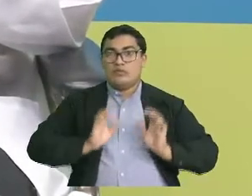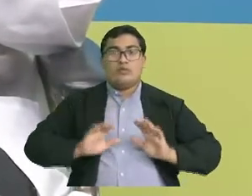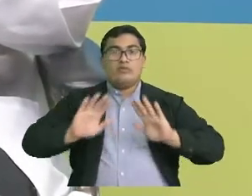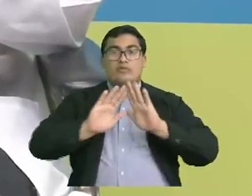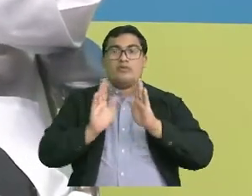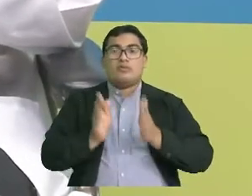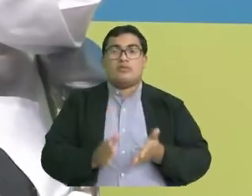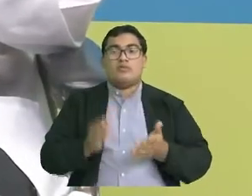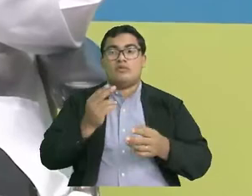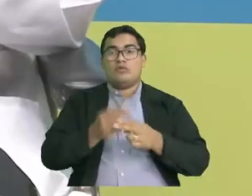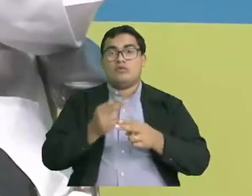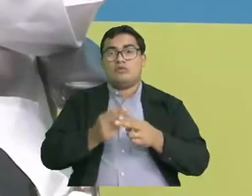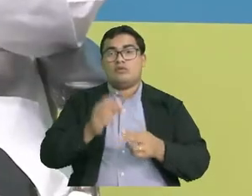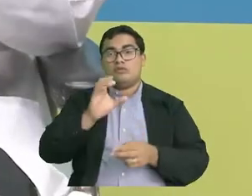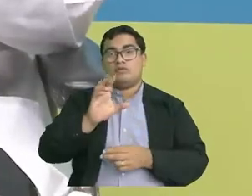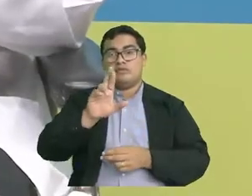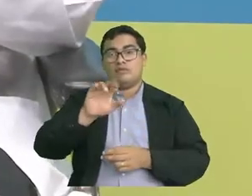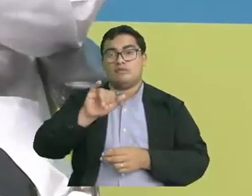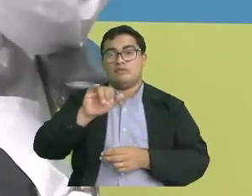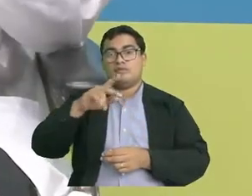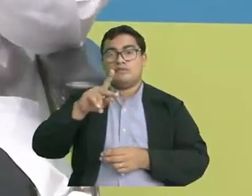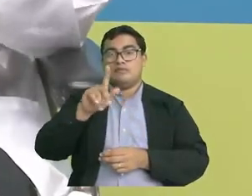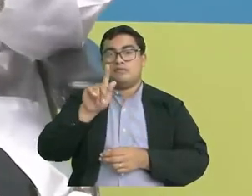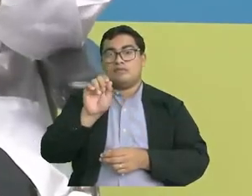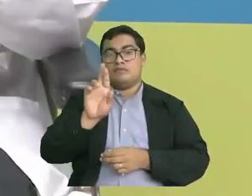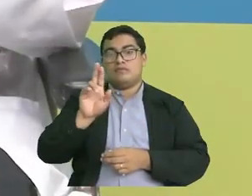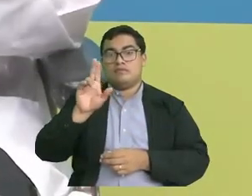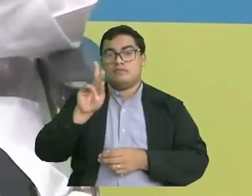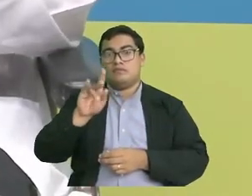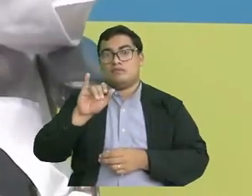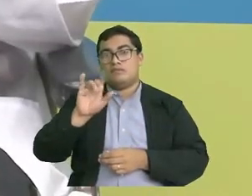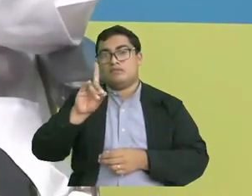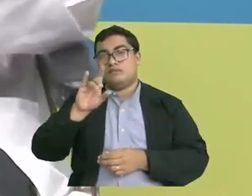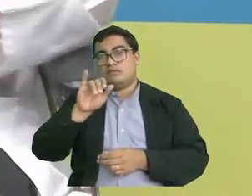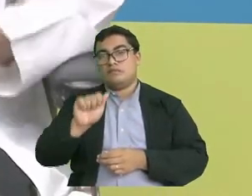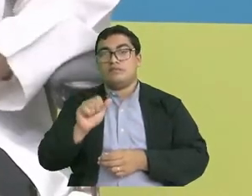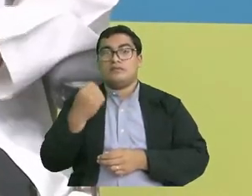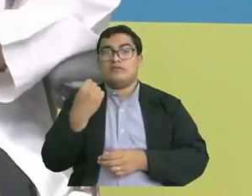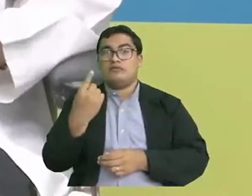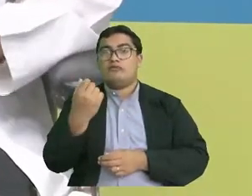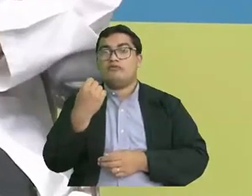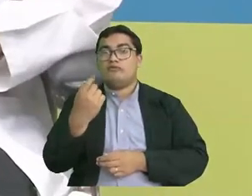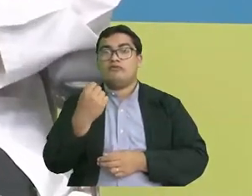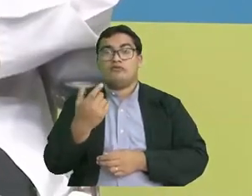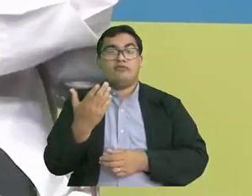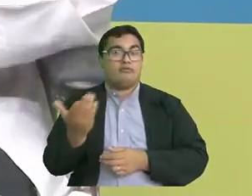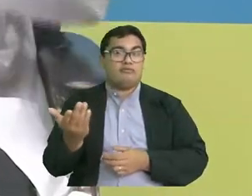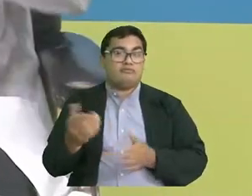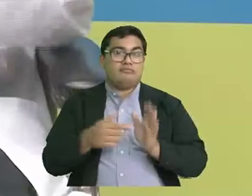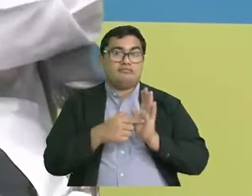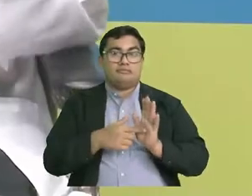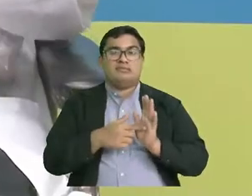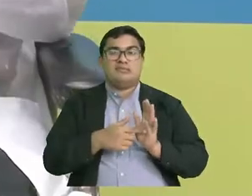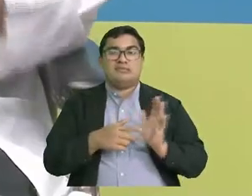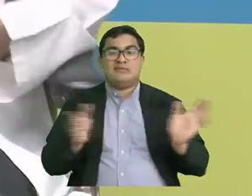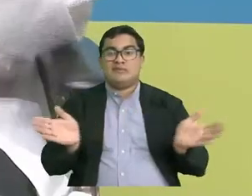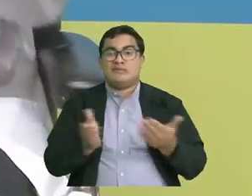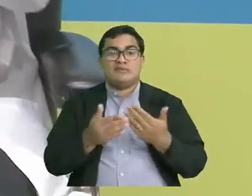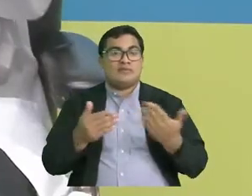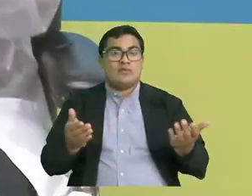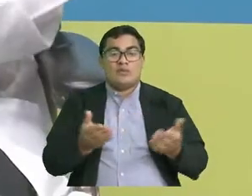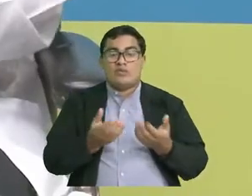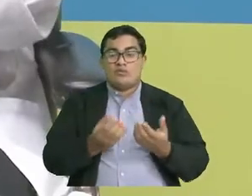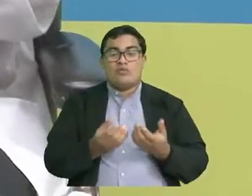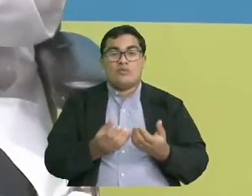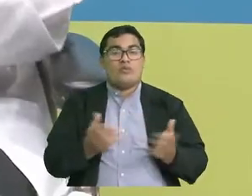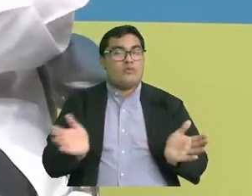llama criptorquidia. Criptorquidia bilateral es la falta de la ausencia de los